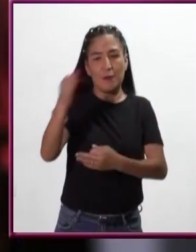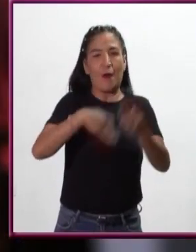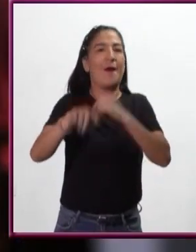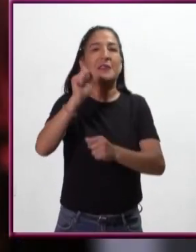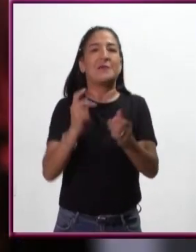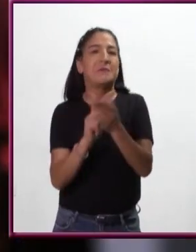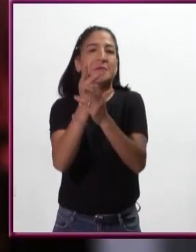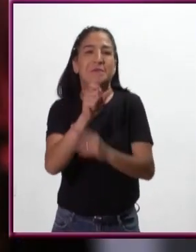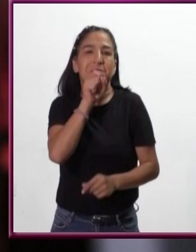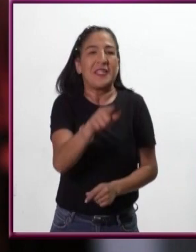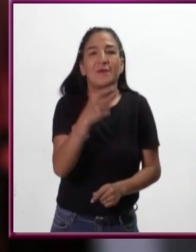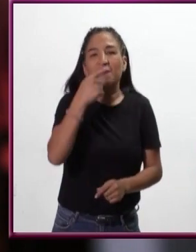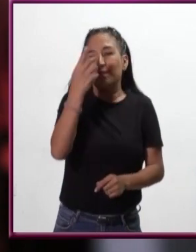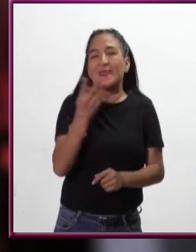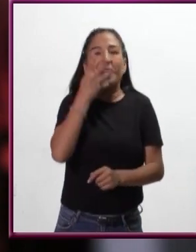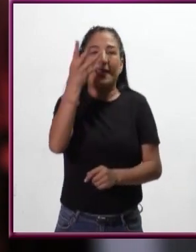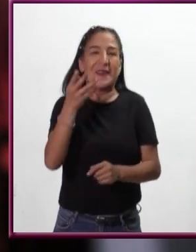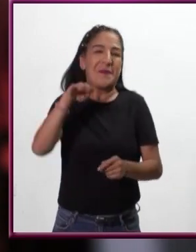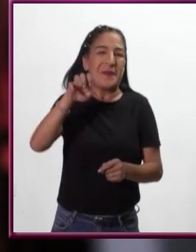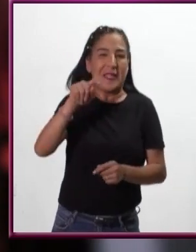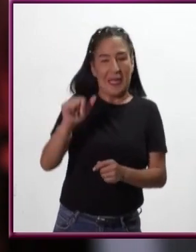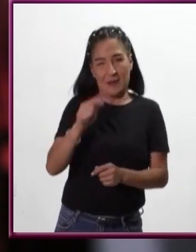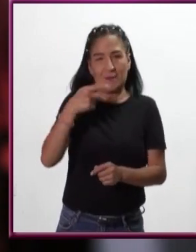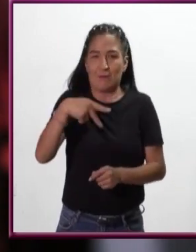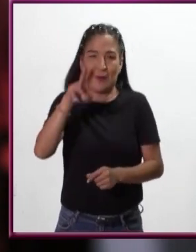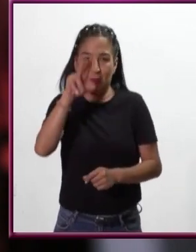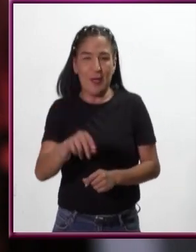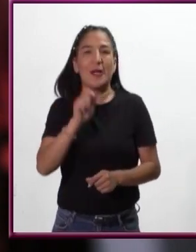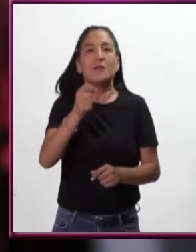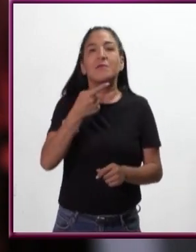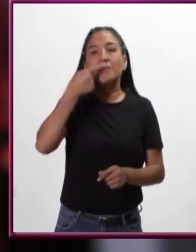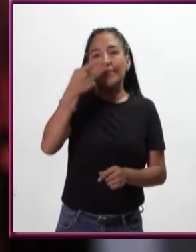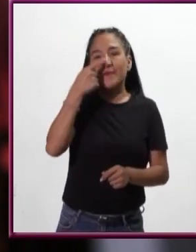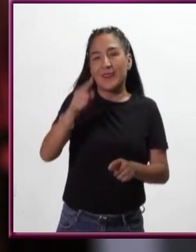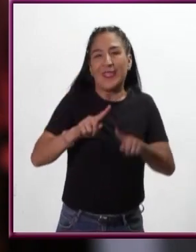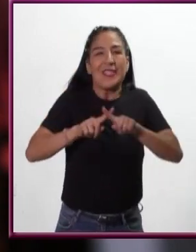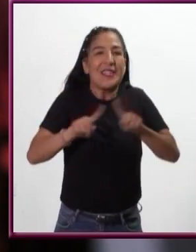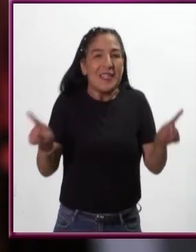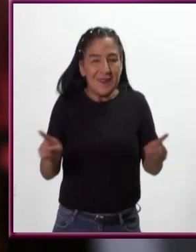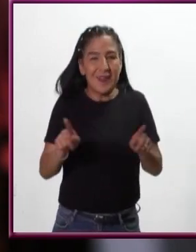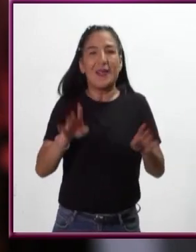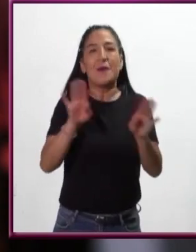porque todas las plantas huelen a menta, ¿no? Pero en realidad no, o sea, es porque nuestro olfato lo